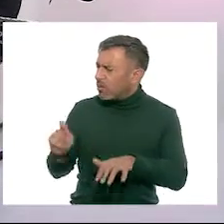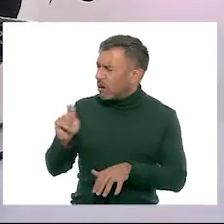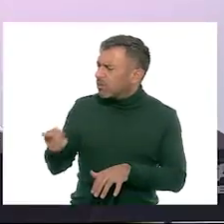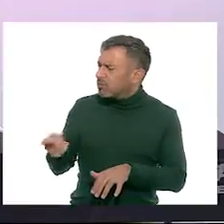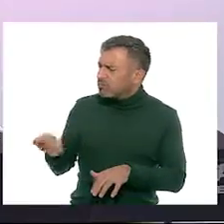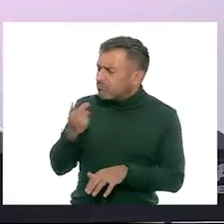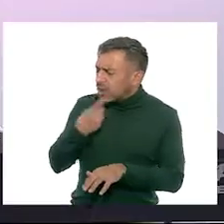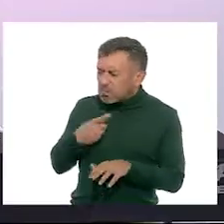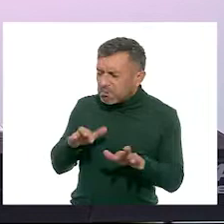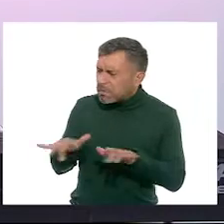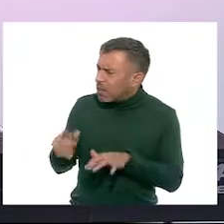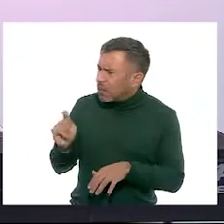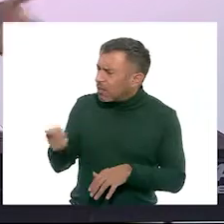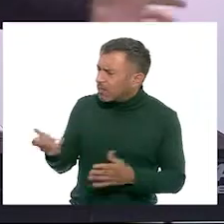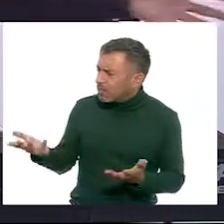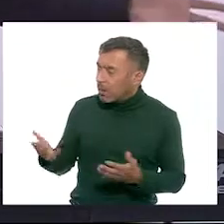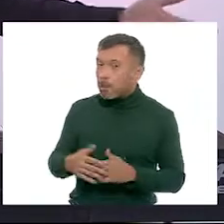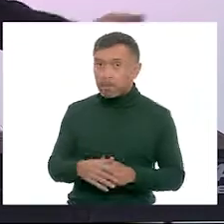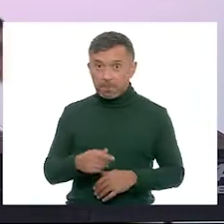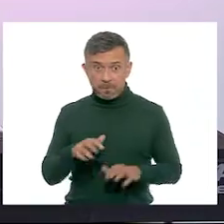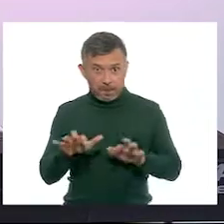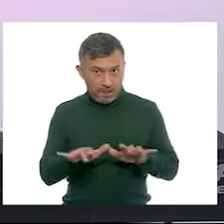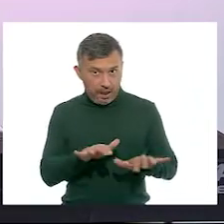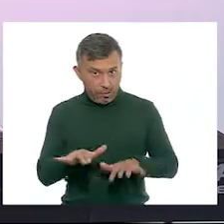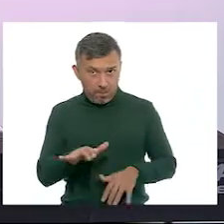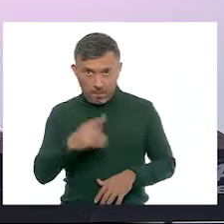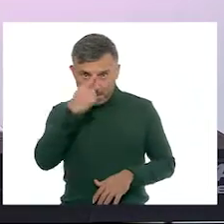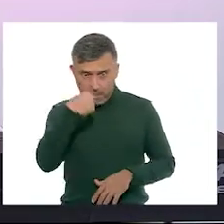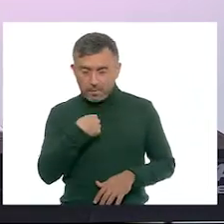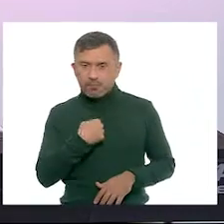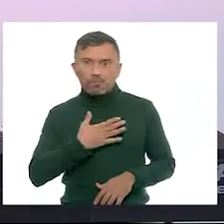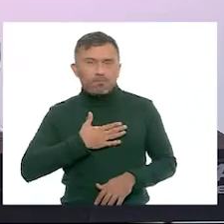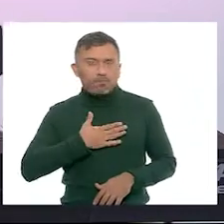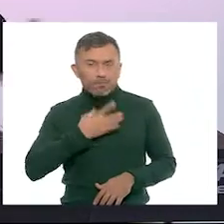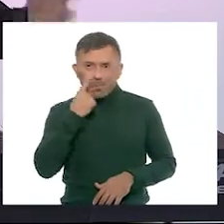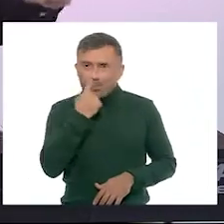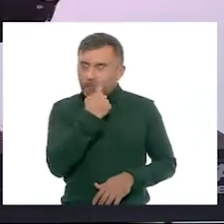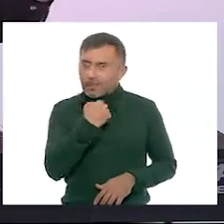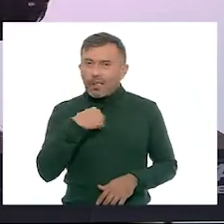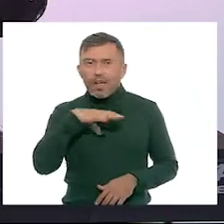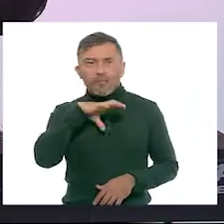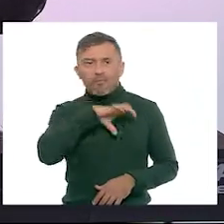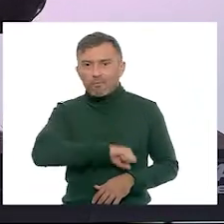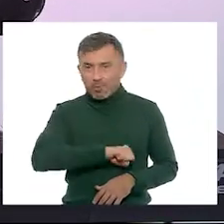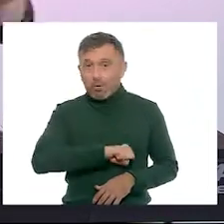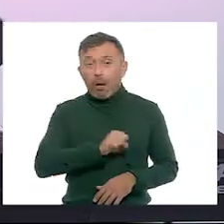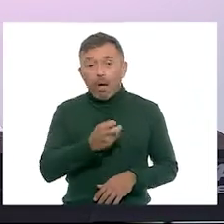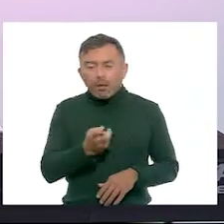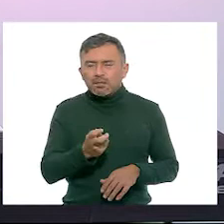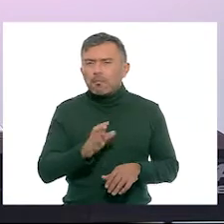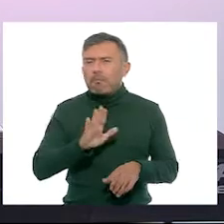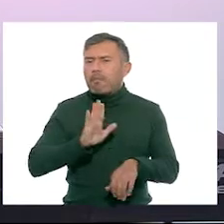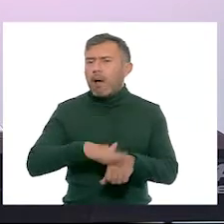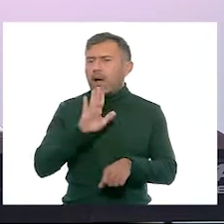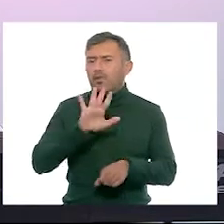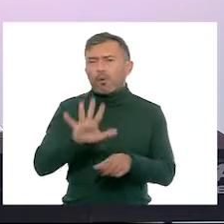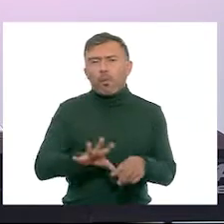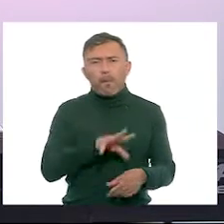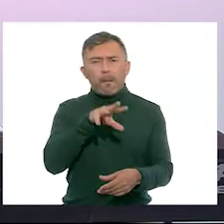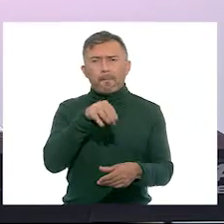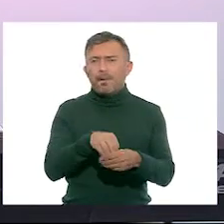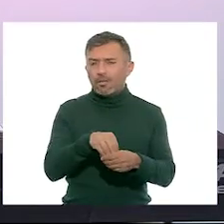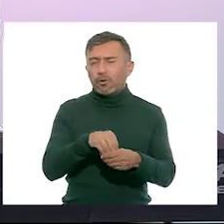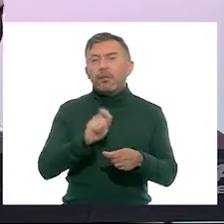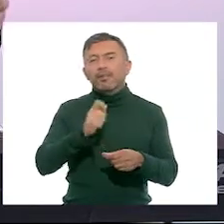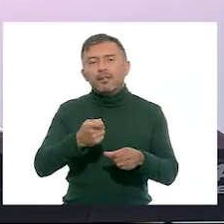el piano. Bueno, el piano es mi instrumento favorito. Pienso que es el instrumento más completo que existe. Le llaman el rey de